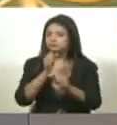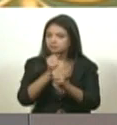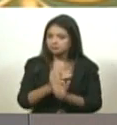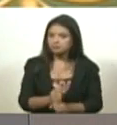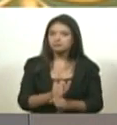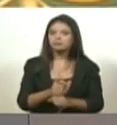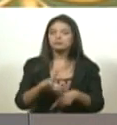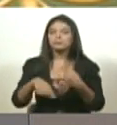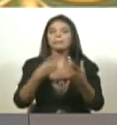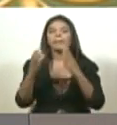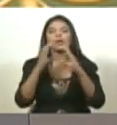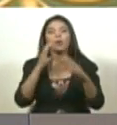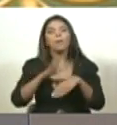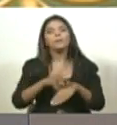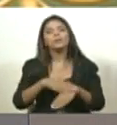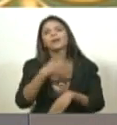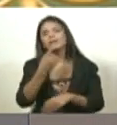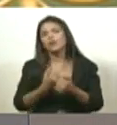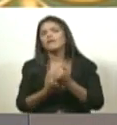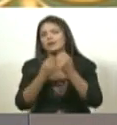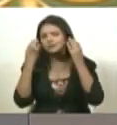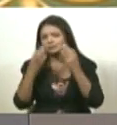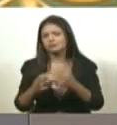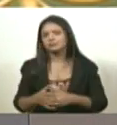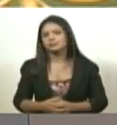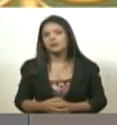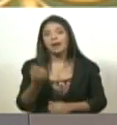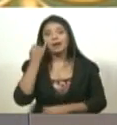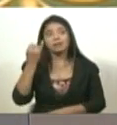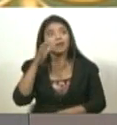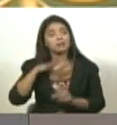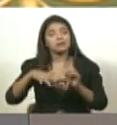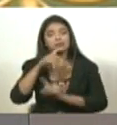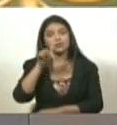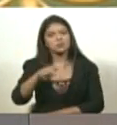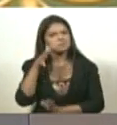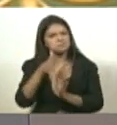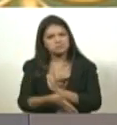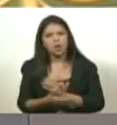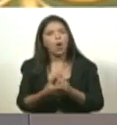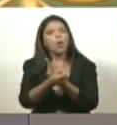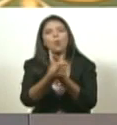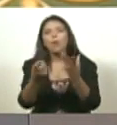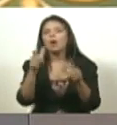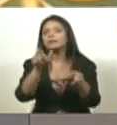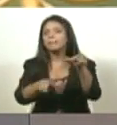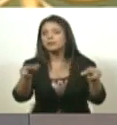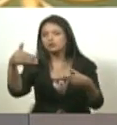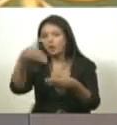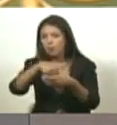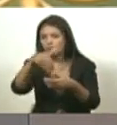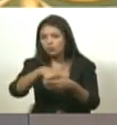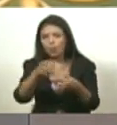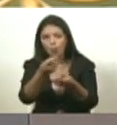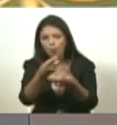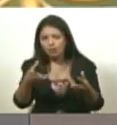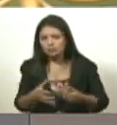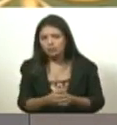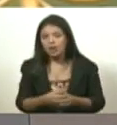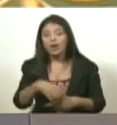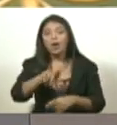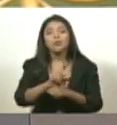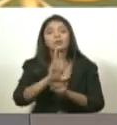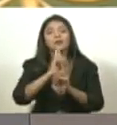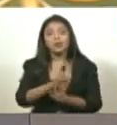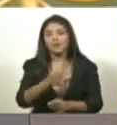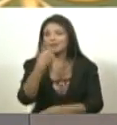comunicación, ¿por qué lo digo? Tengo base. Entonces la idea de esto es, ¿cuánta gente votó? Mire, la única